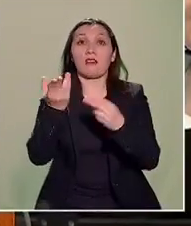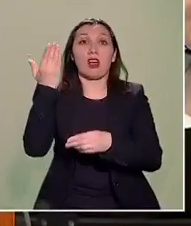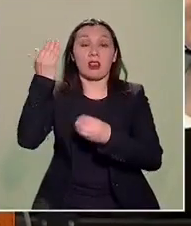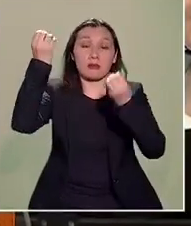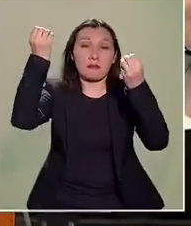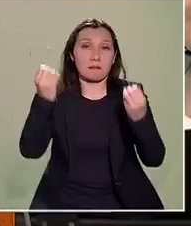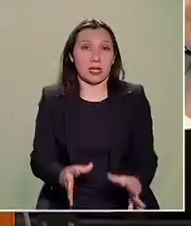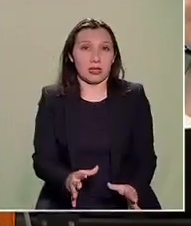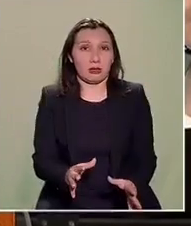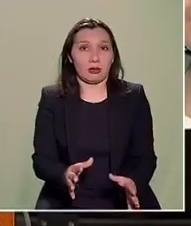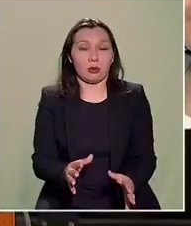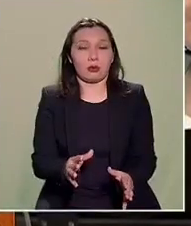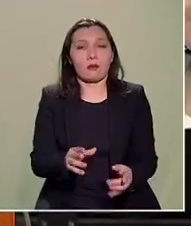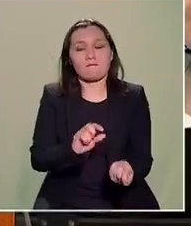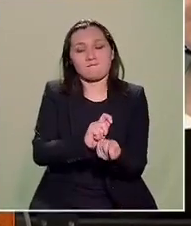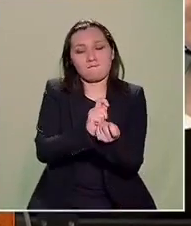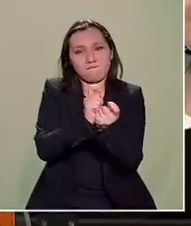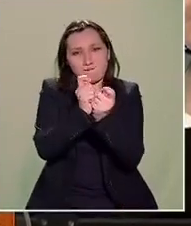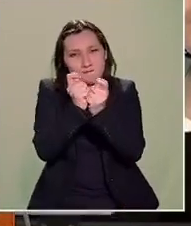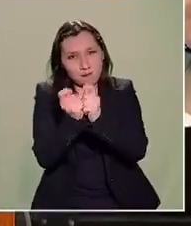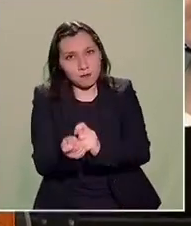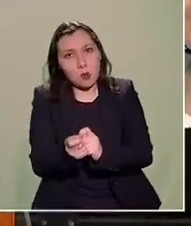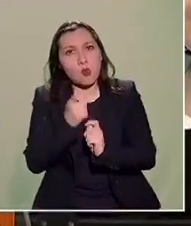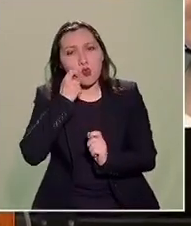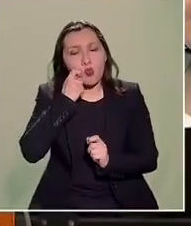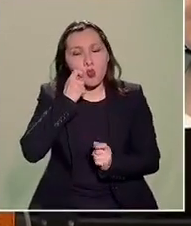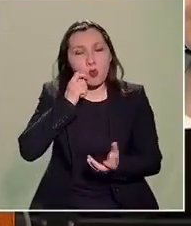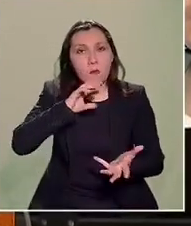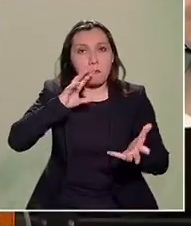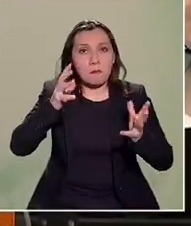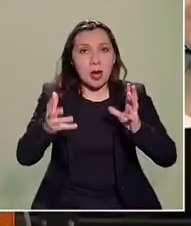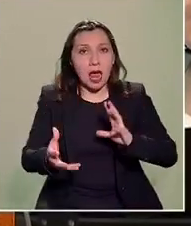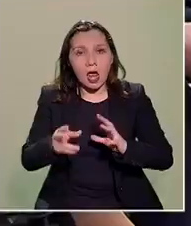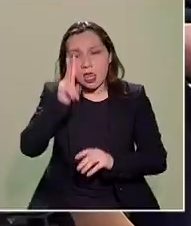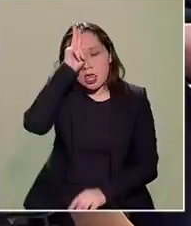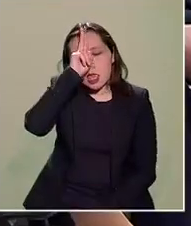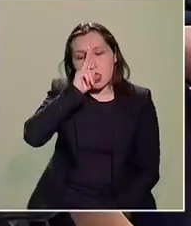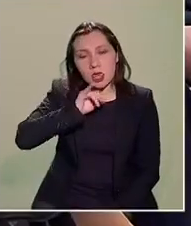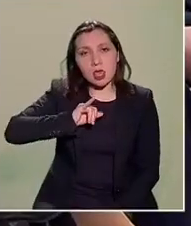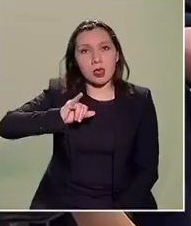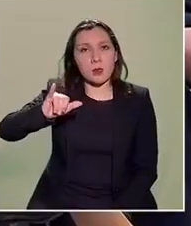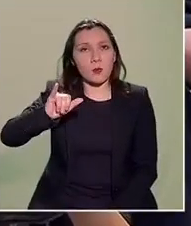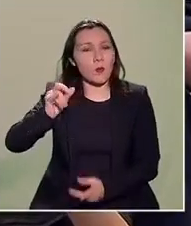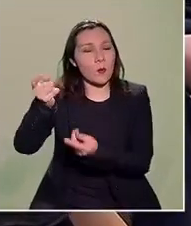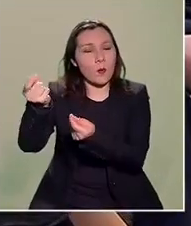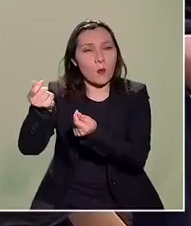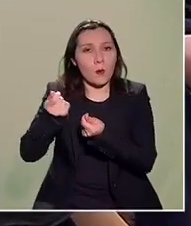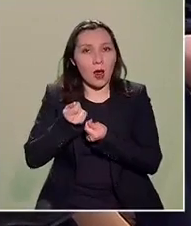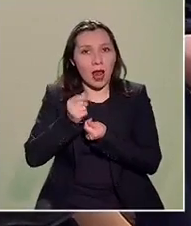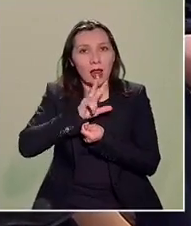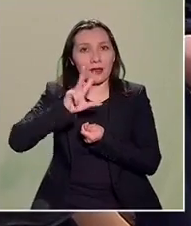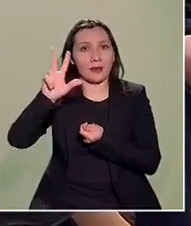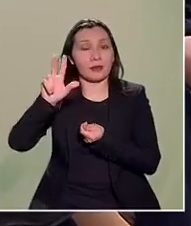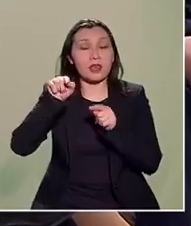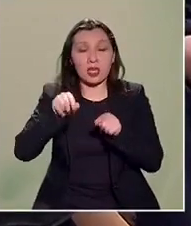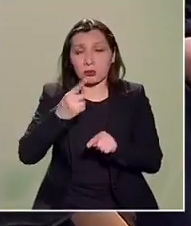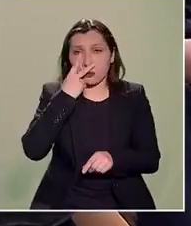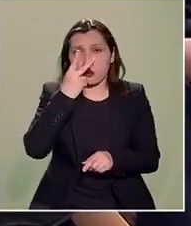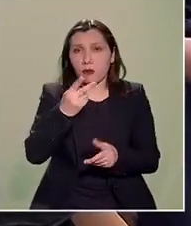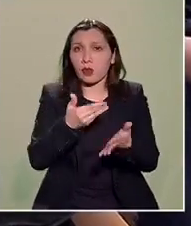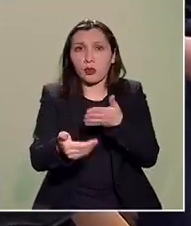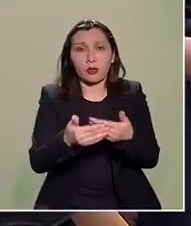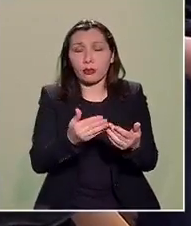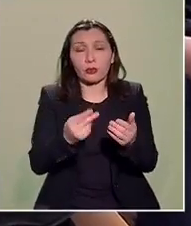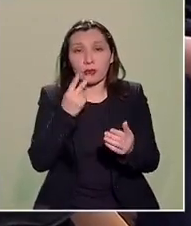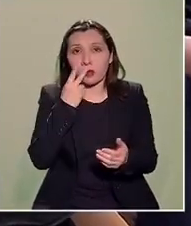perdido a restaurar la humanidad a su imagen y semejanza esto se ve claramente